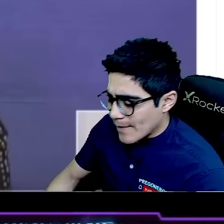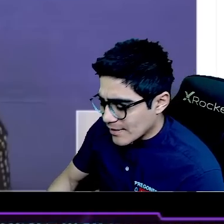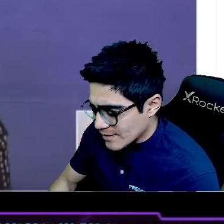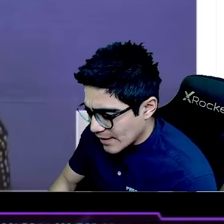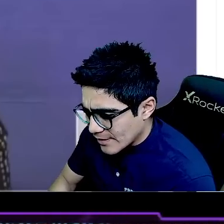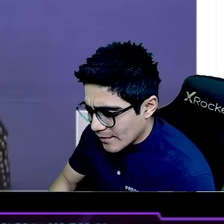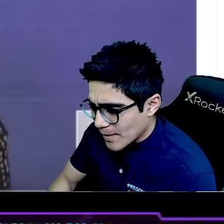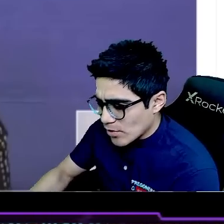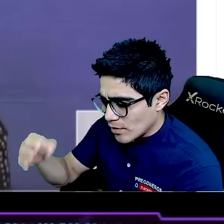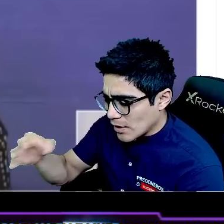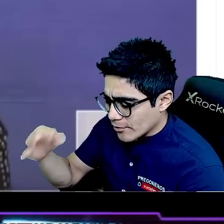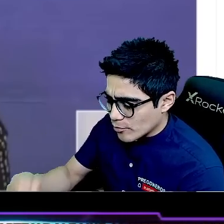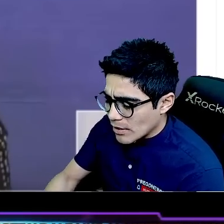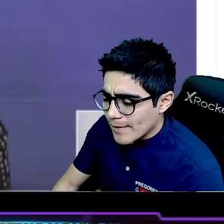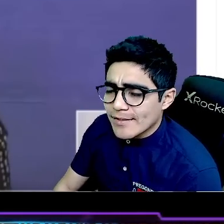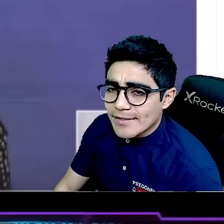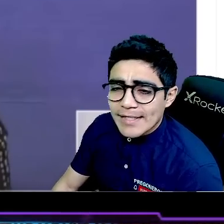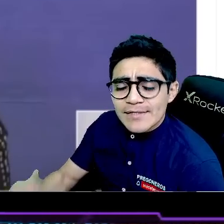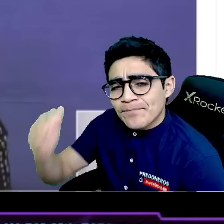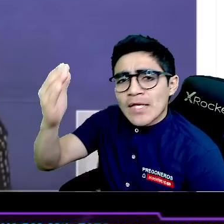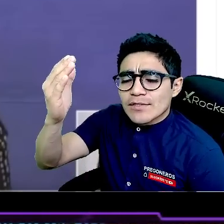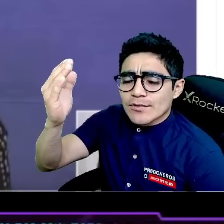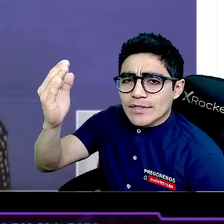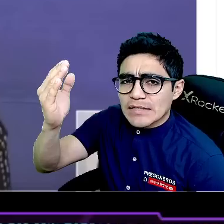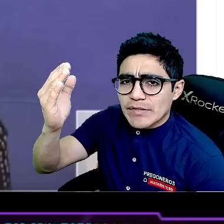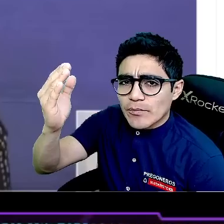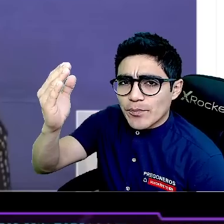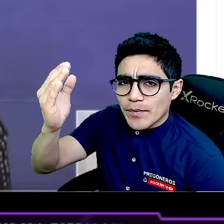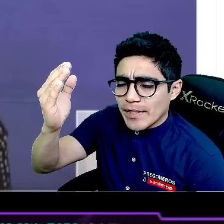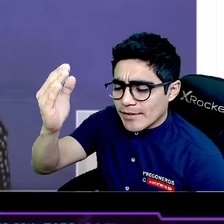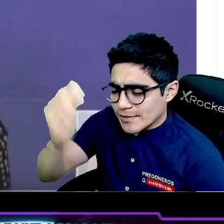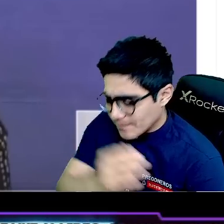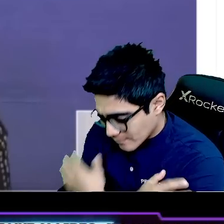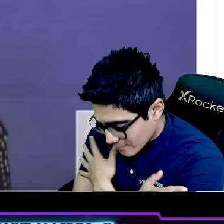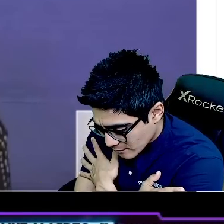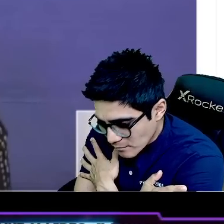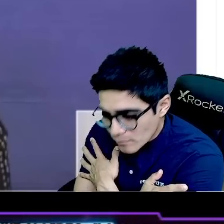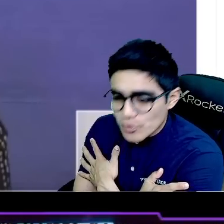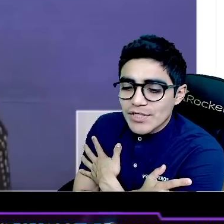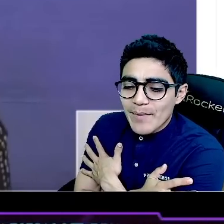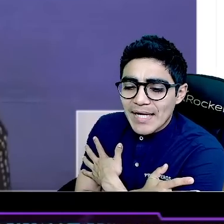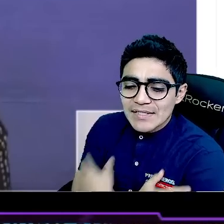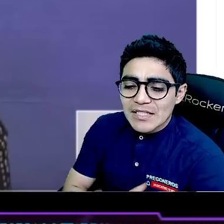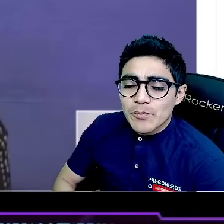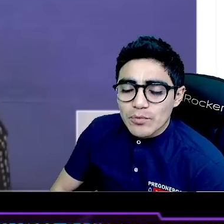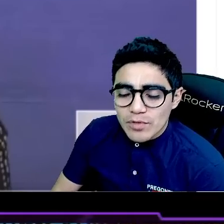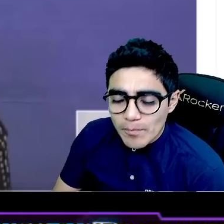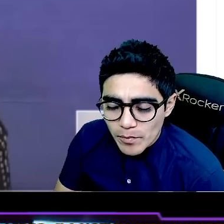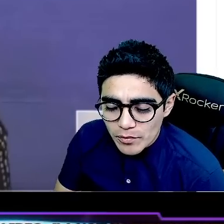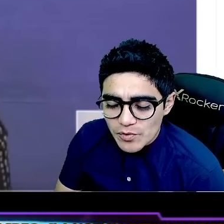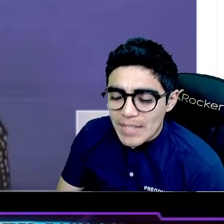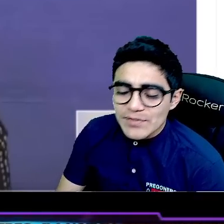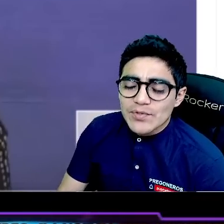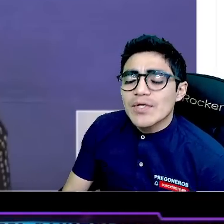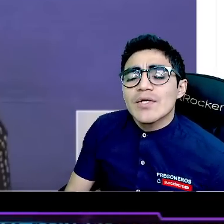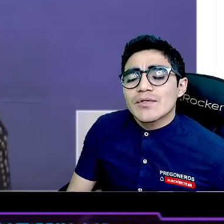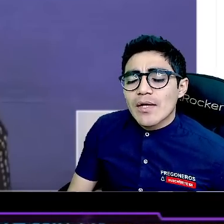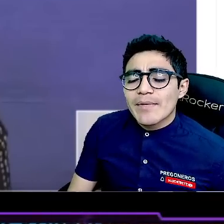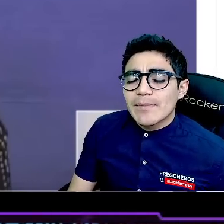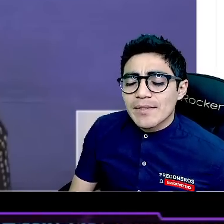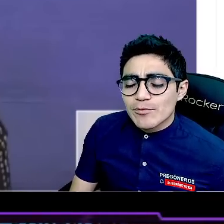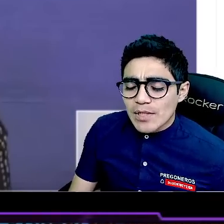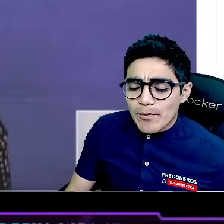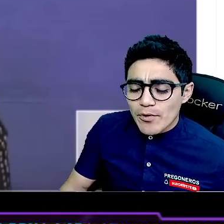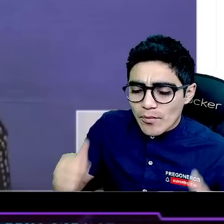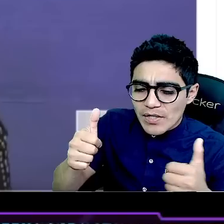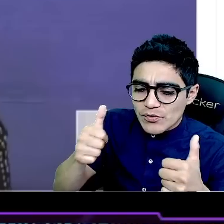en este martes 30 de mayo del 2023. Si nos estás viendo por primera vez, muchísimas gracias por tu tiempo y por tu espacio.